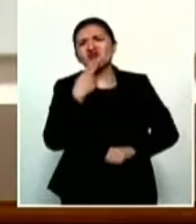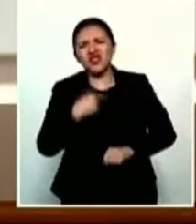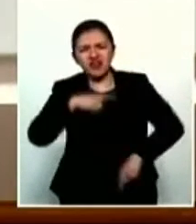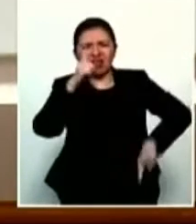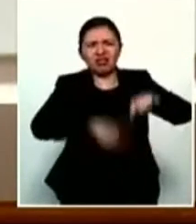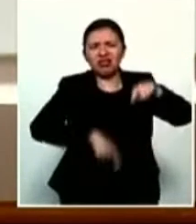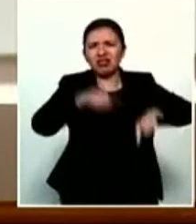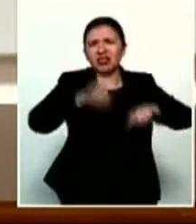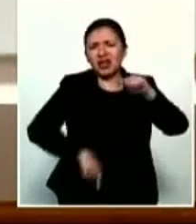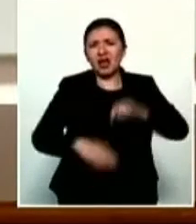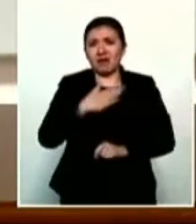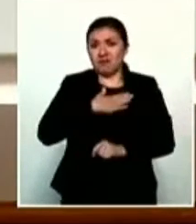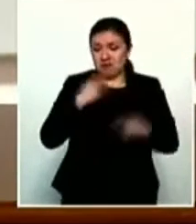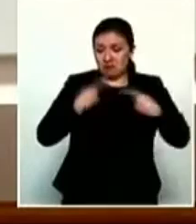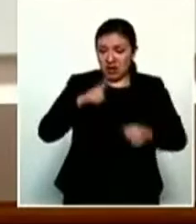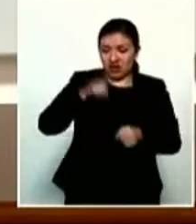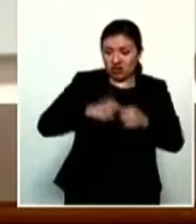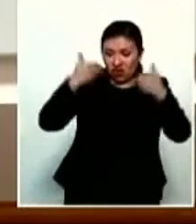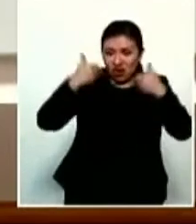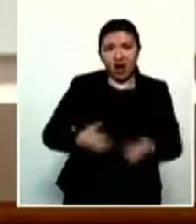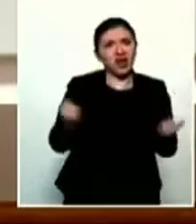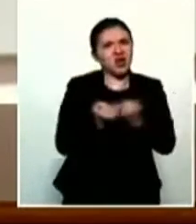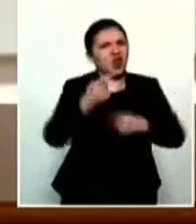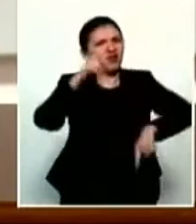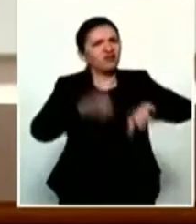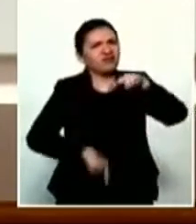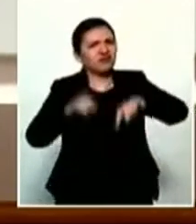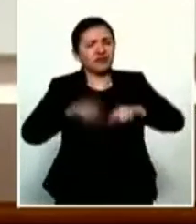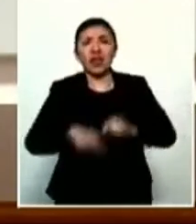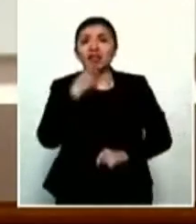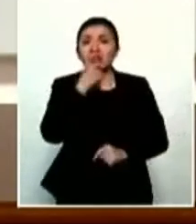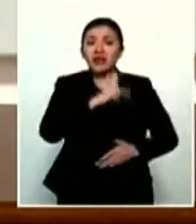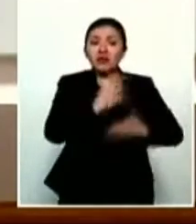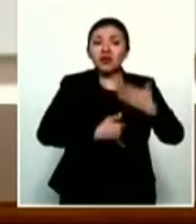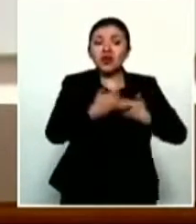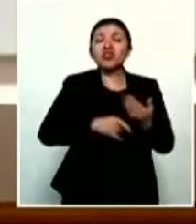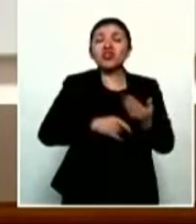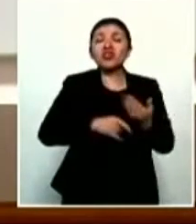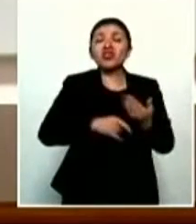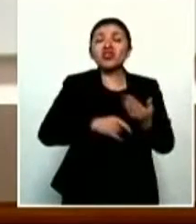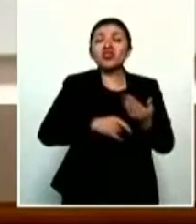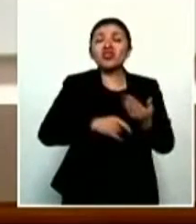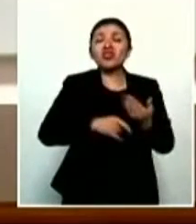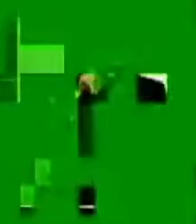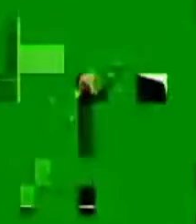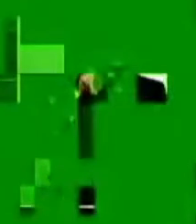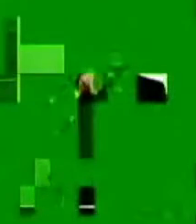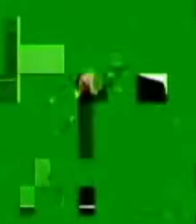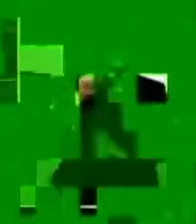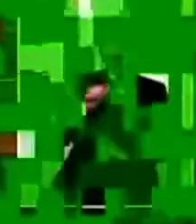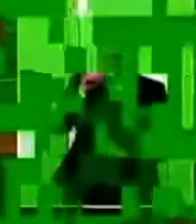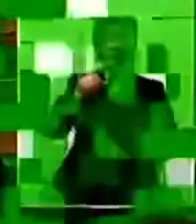para denostarme a mí y para decir incluso que el proyecto lo había dicho Ana Laura Magaloni.